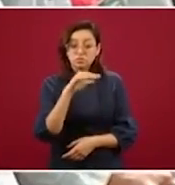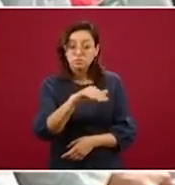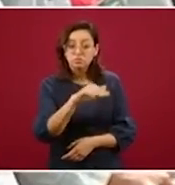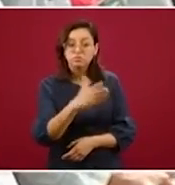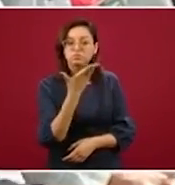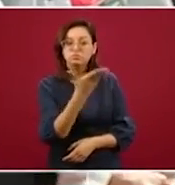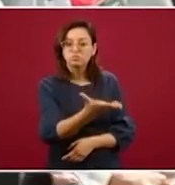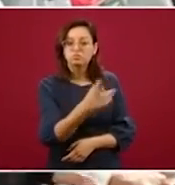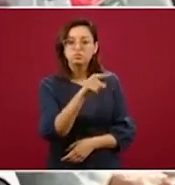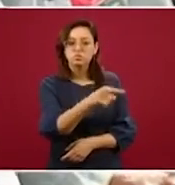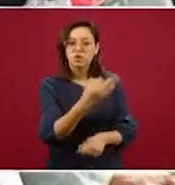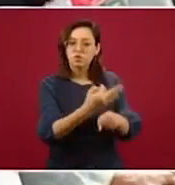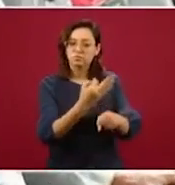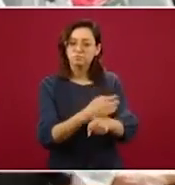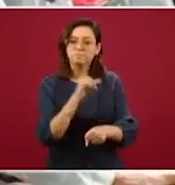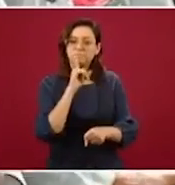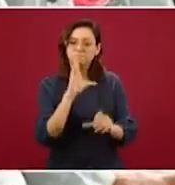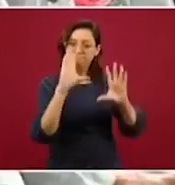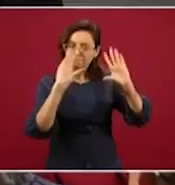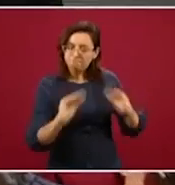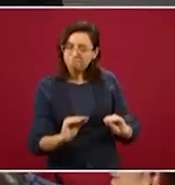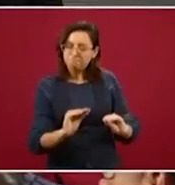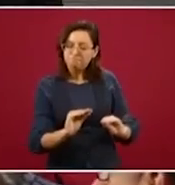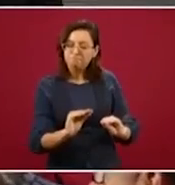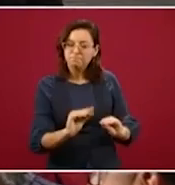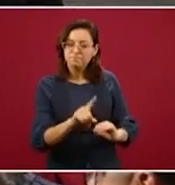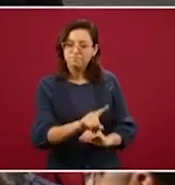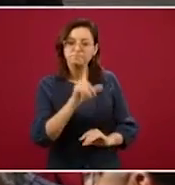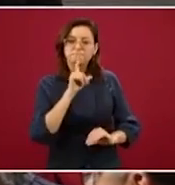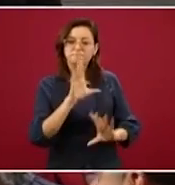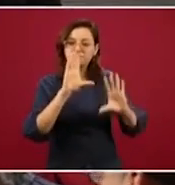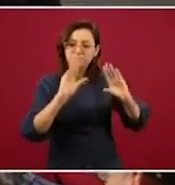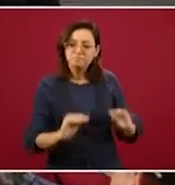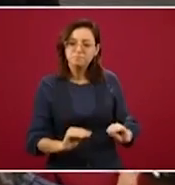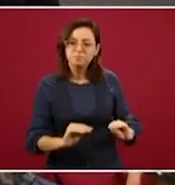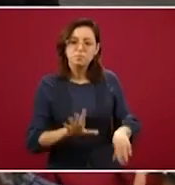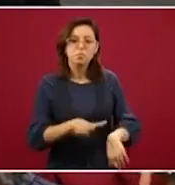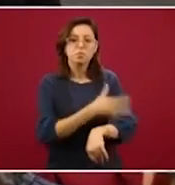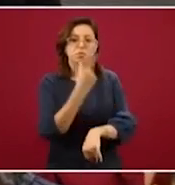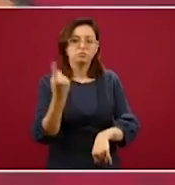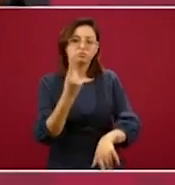no hagas uso de la palabra ahora, porque si no